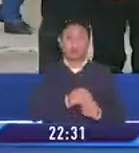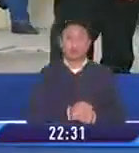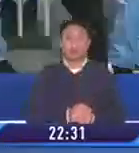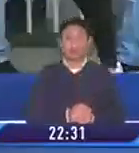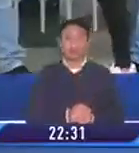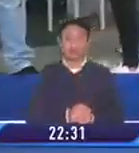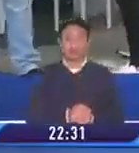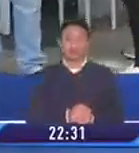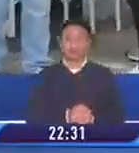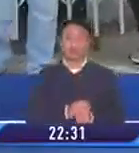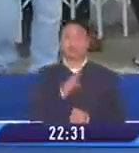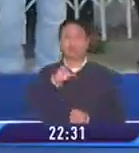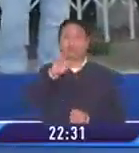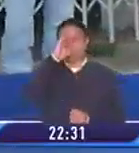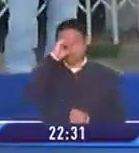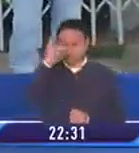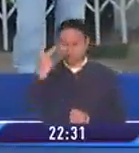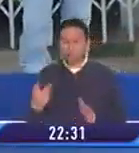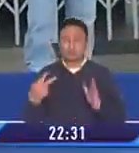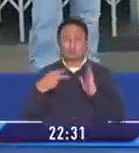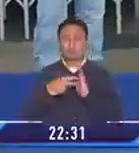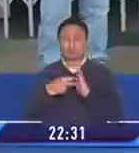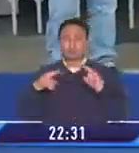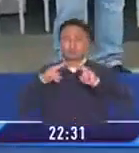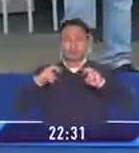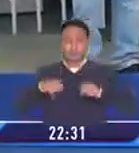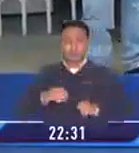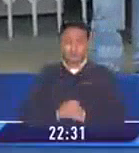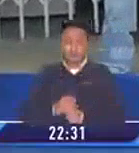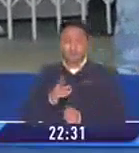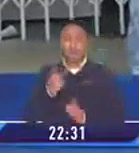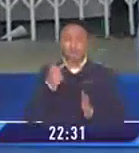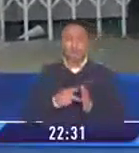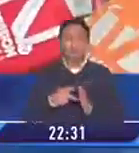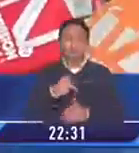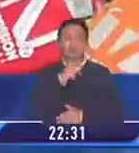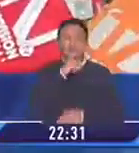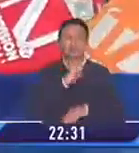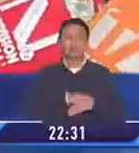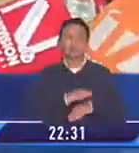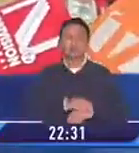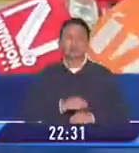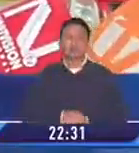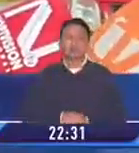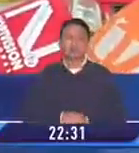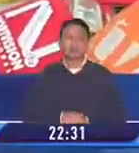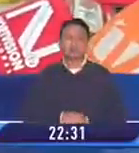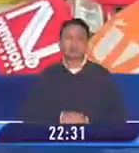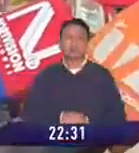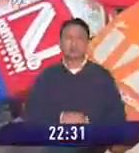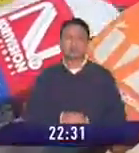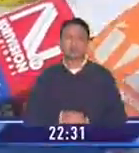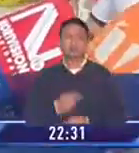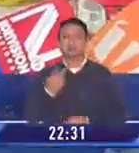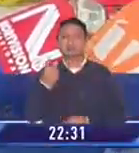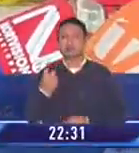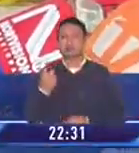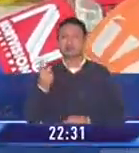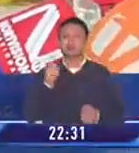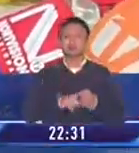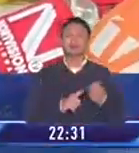muestras obtenidas, la policía activó las unidades investigativas para determinar responsables. Afectados están entre los 12 y 15